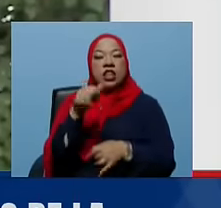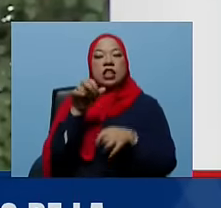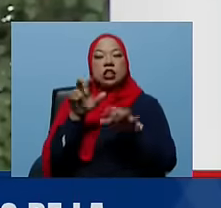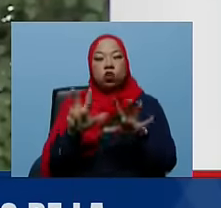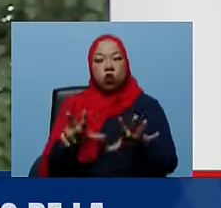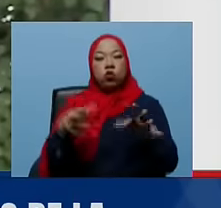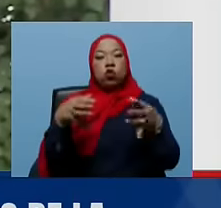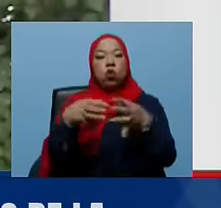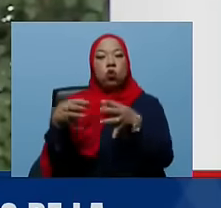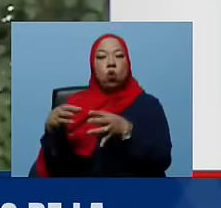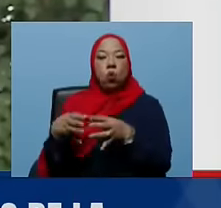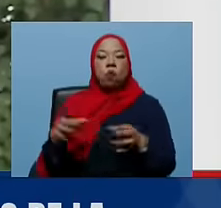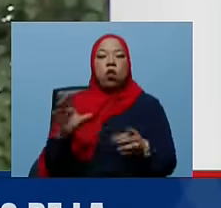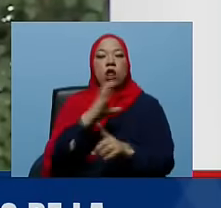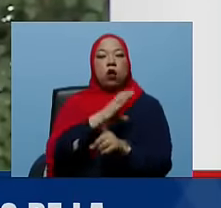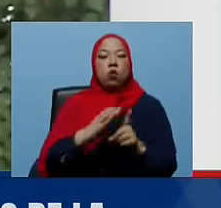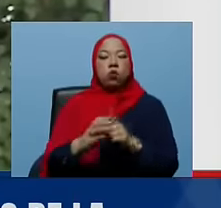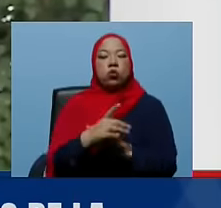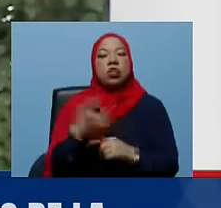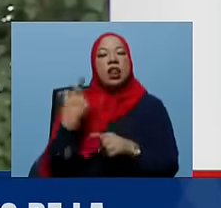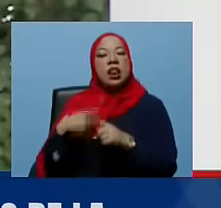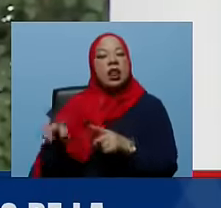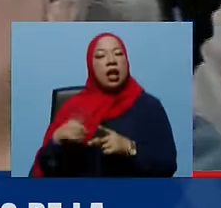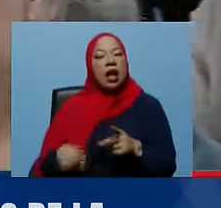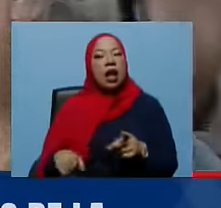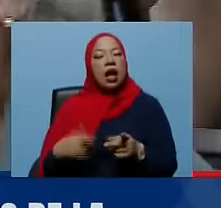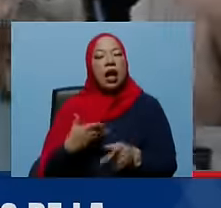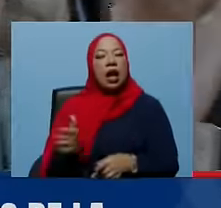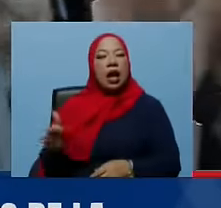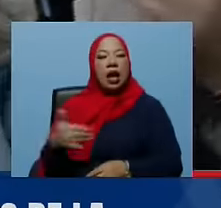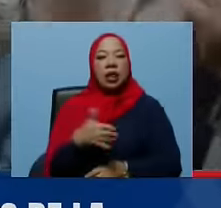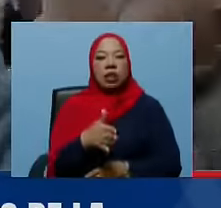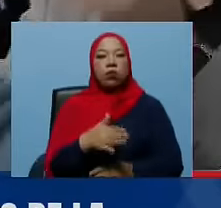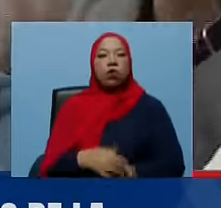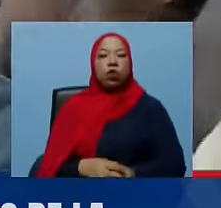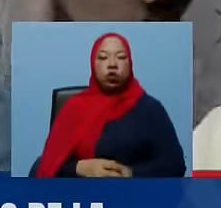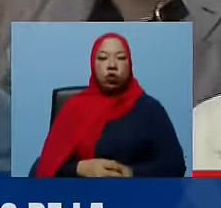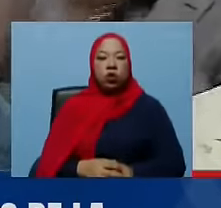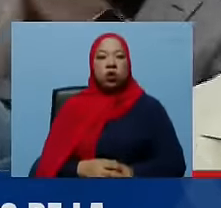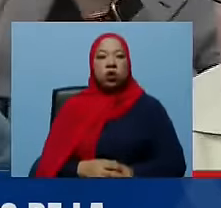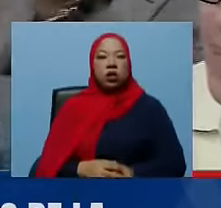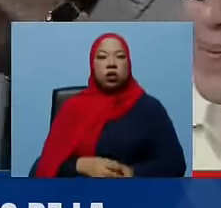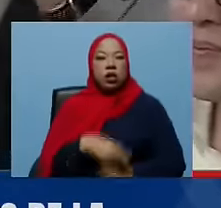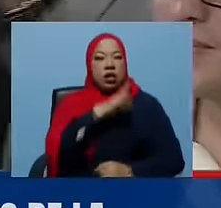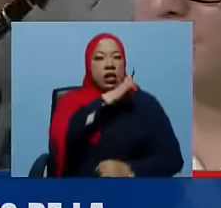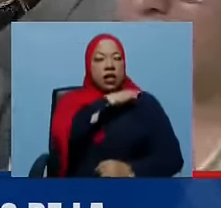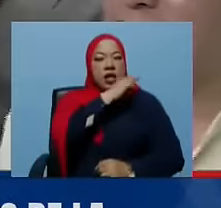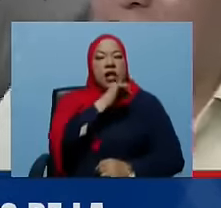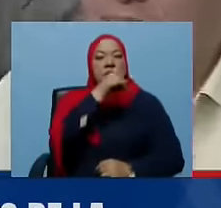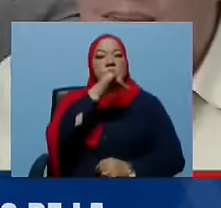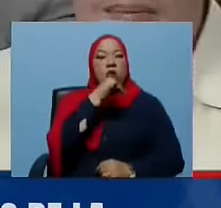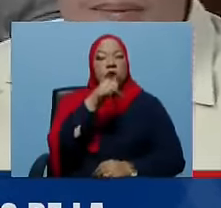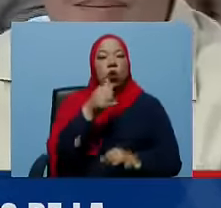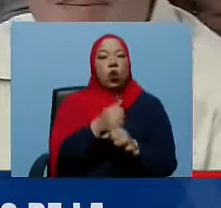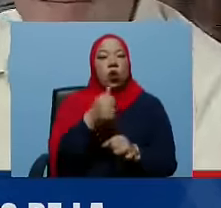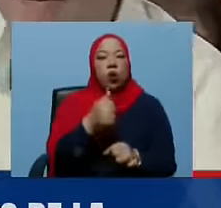agrupaciones. Con la diversión del tiburón. Su director Eido Córdoba.